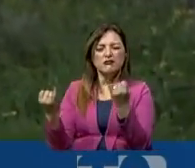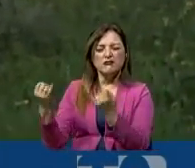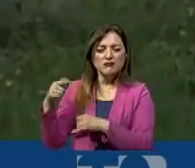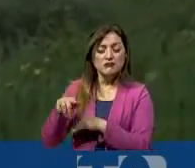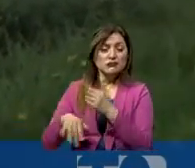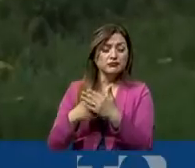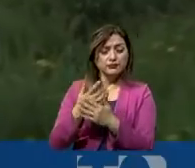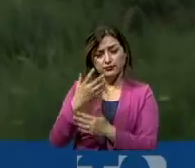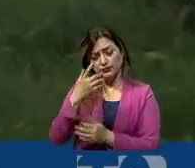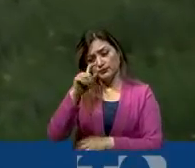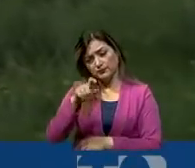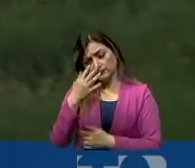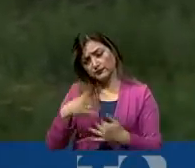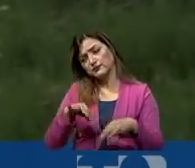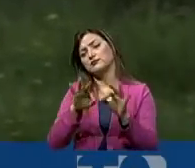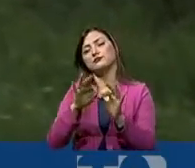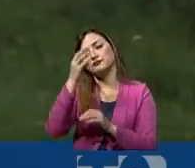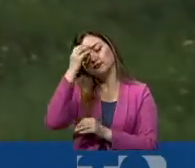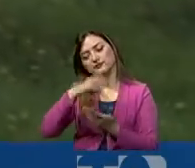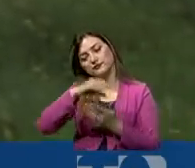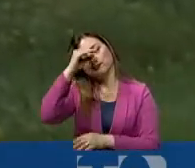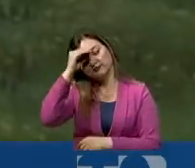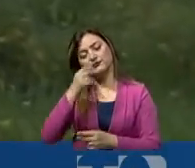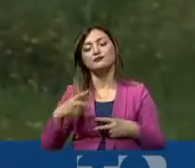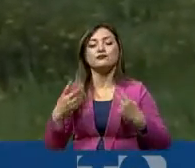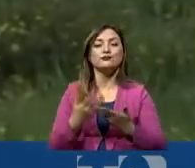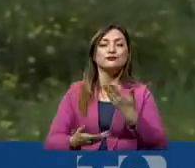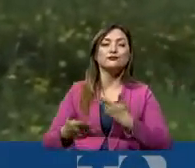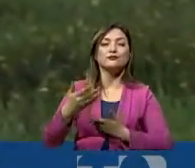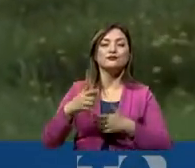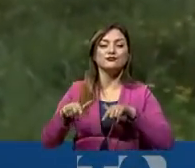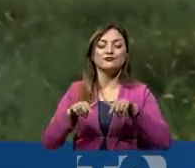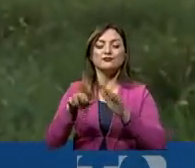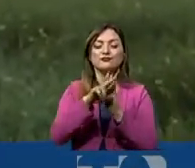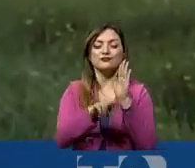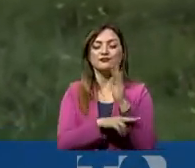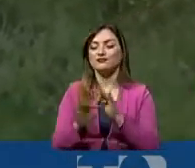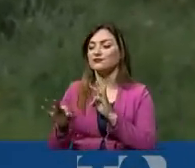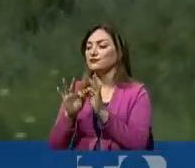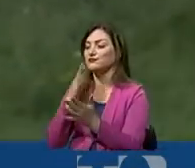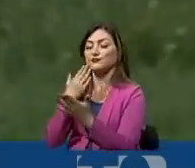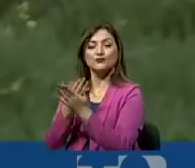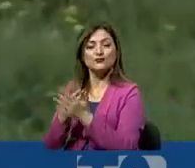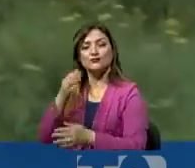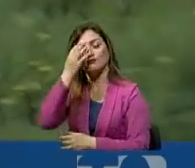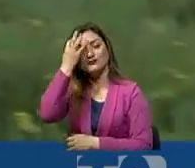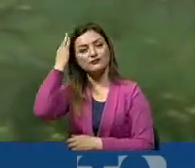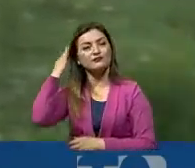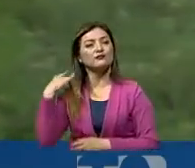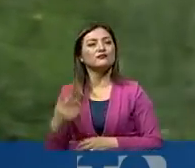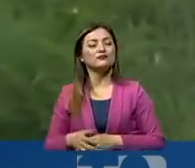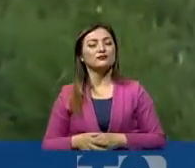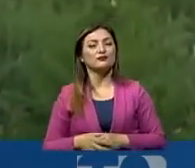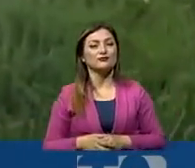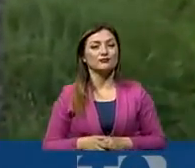necesario educarnos, ¿no es cierto?, en una convivencia sana. Todos tenemos espacio, pero deben haber reglas. Perfecto, muchas gracias. Ahora vamos a hablar con personal del EMOP,